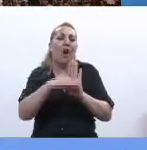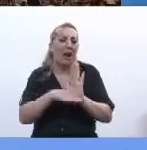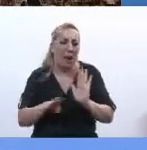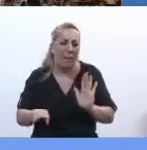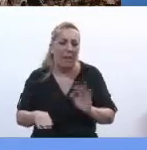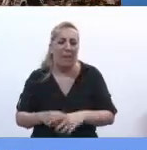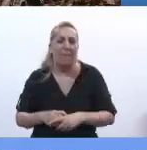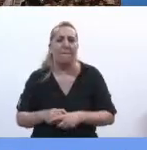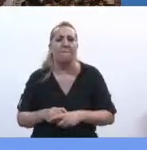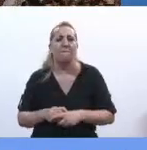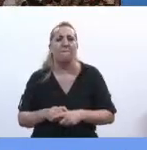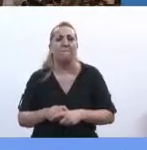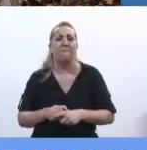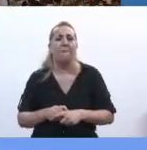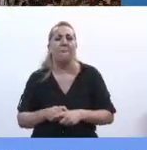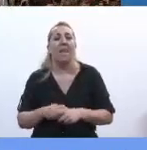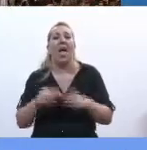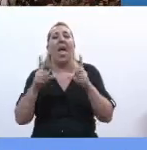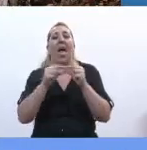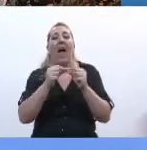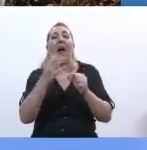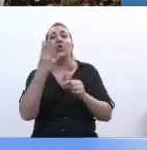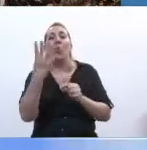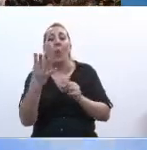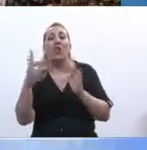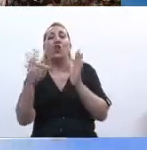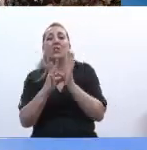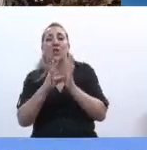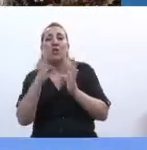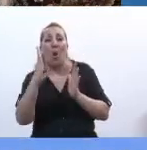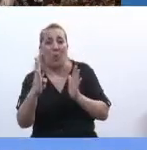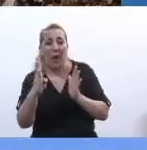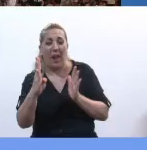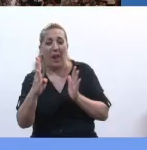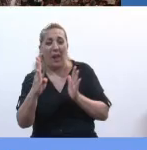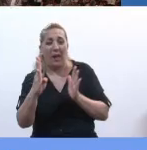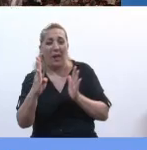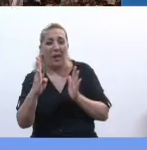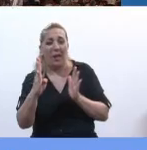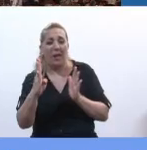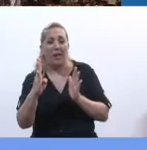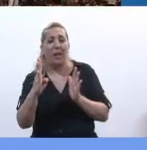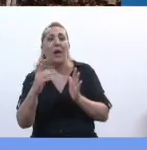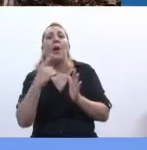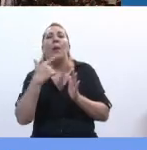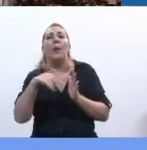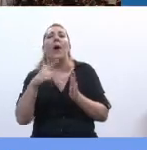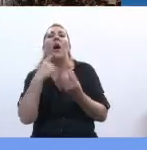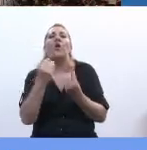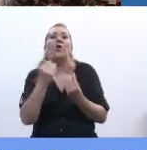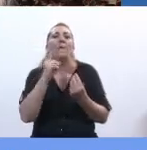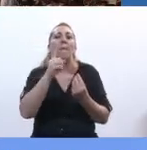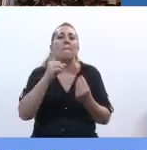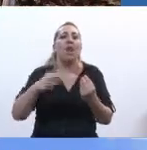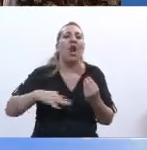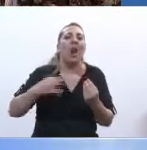lo que es en el artículo 4 inciso b cuando se va se va a plantear el peligro para la vida o la